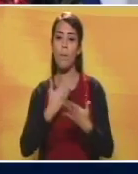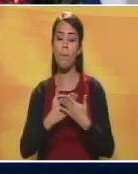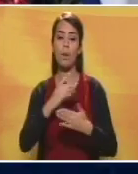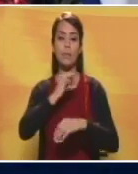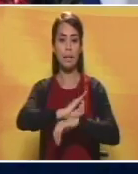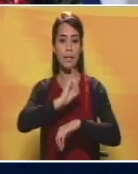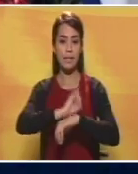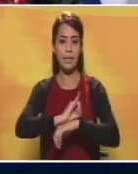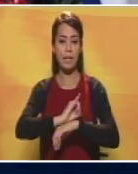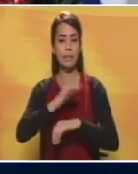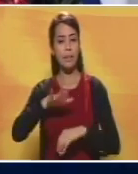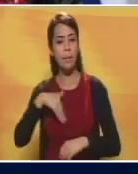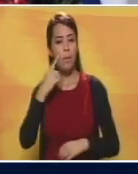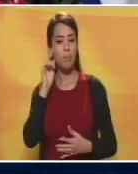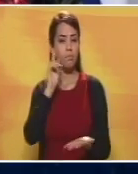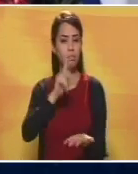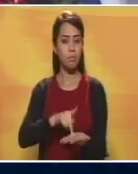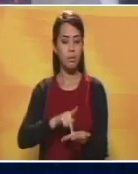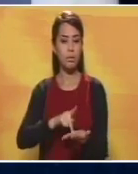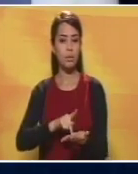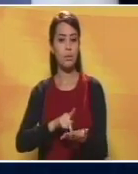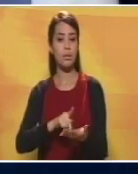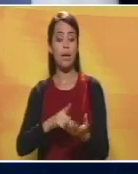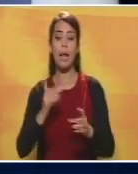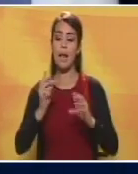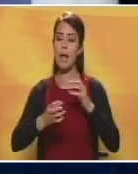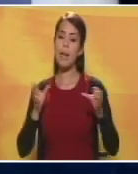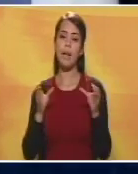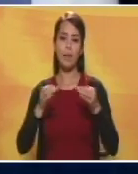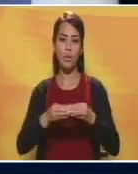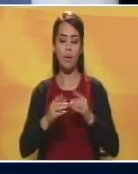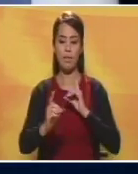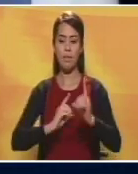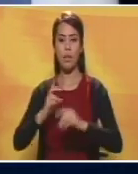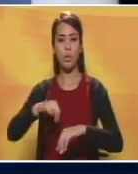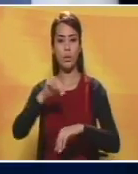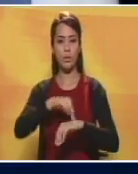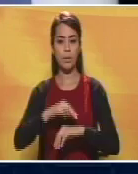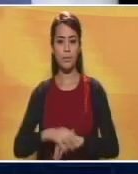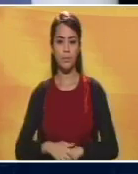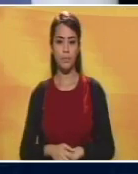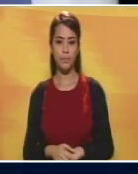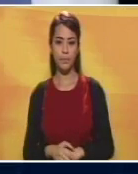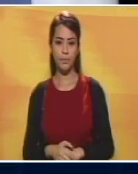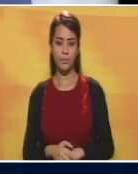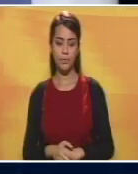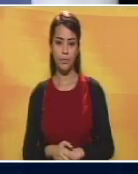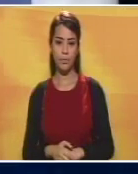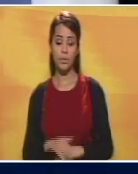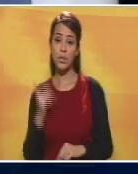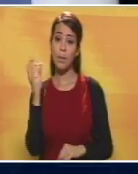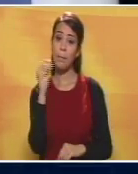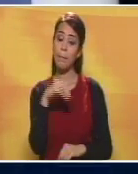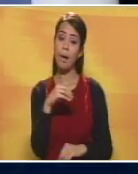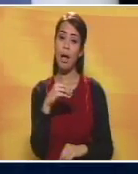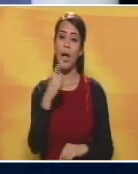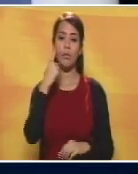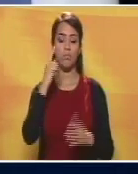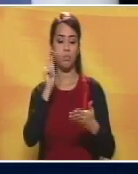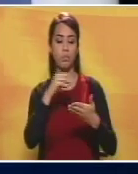sobre sectores que podrían participar en las sesiones de diálogo nacional. Y agregaríamos otros que